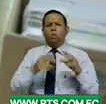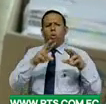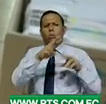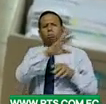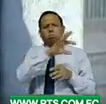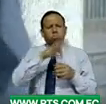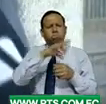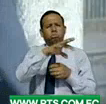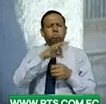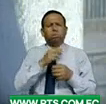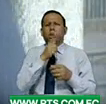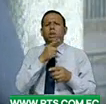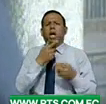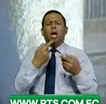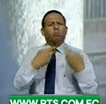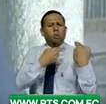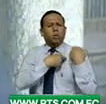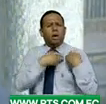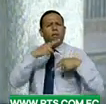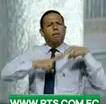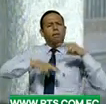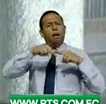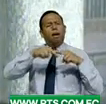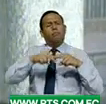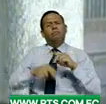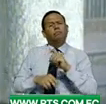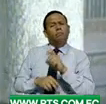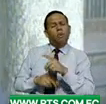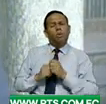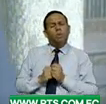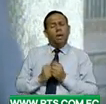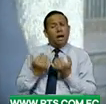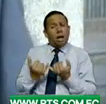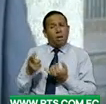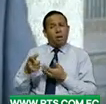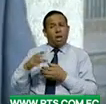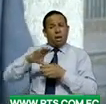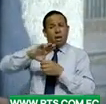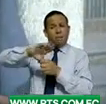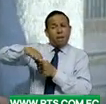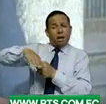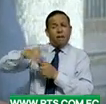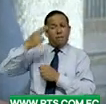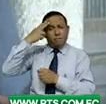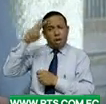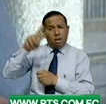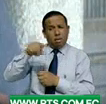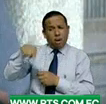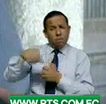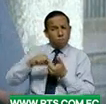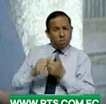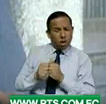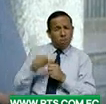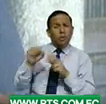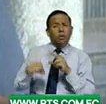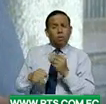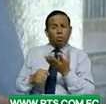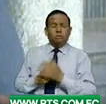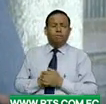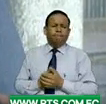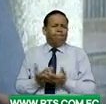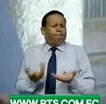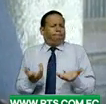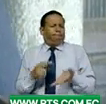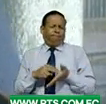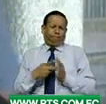pública. ¿Pero le complica o no la situación de Glass en la embajada mexicana? Esta es una muestra más de persecución política